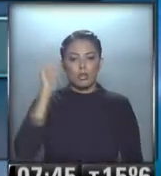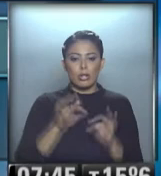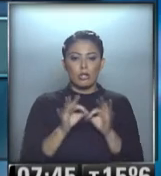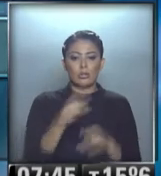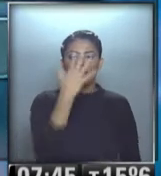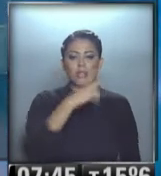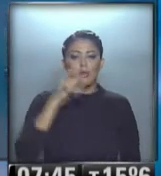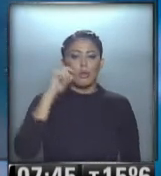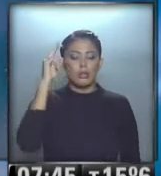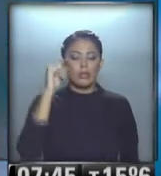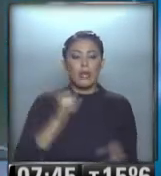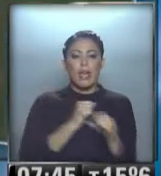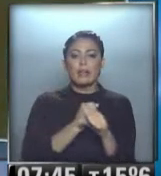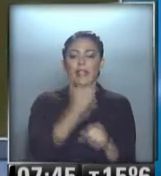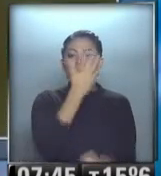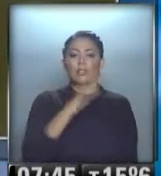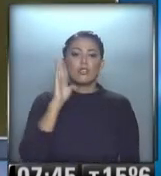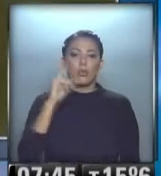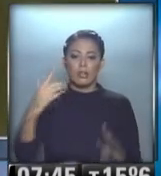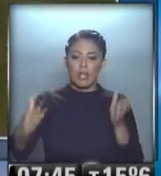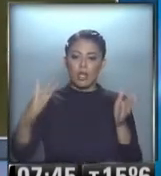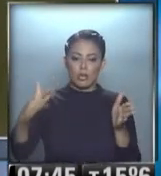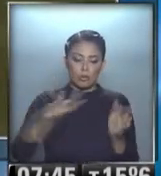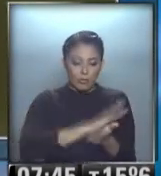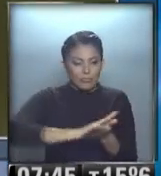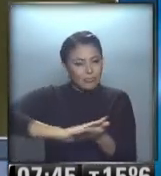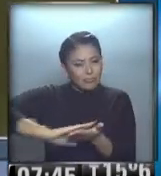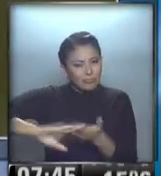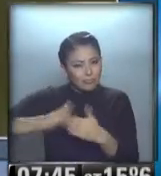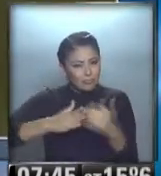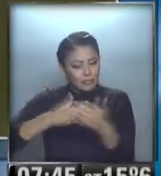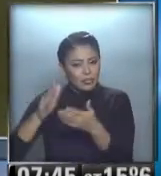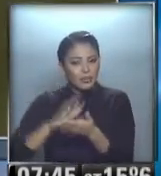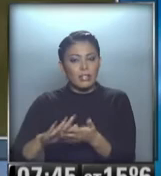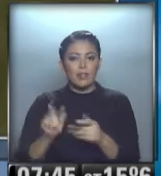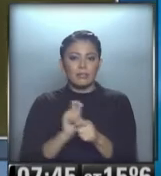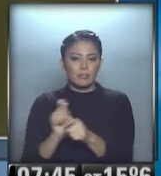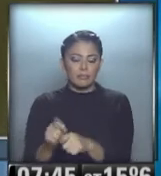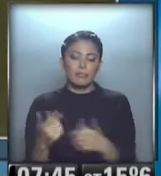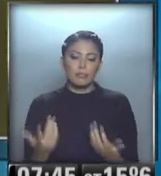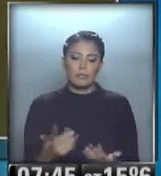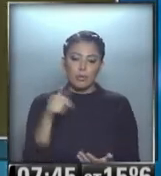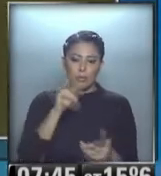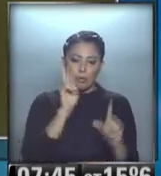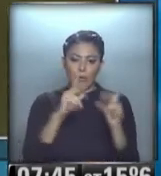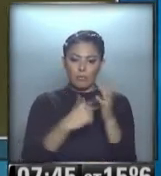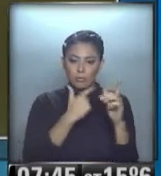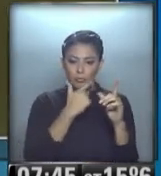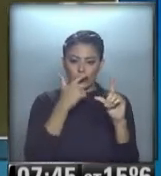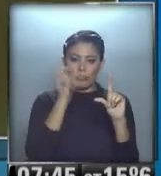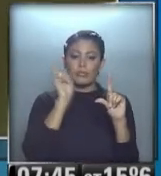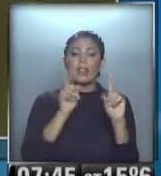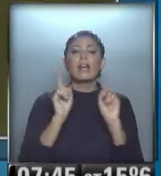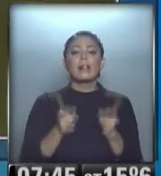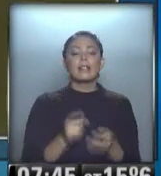549 y 551, trabajo de carpeta asfáltica de la ruta nacional número 8, precisamente en este tramo,